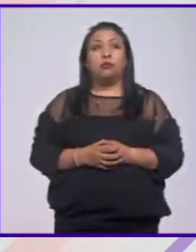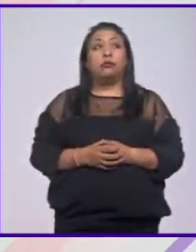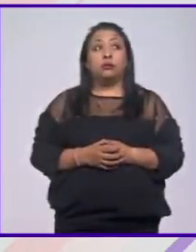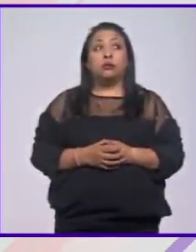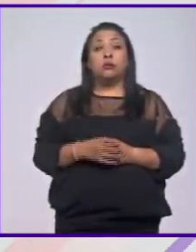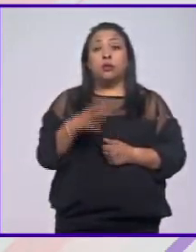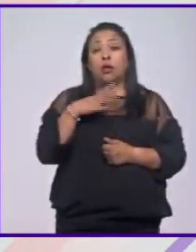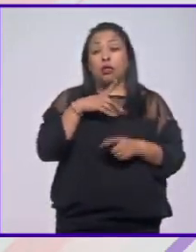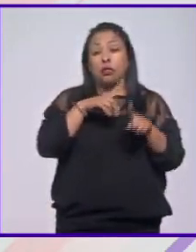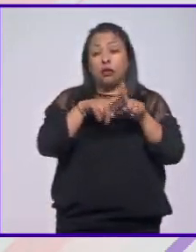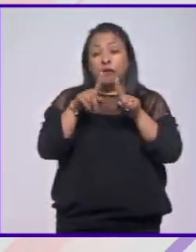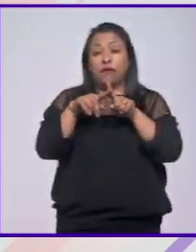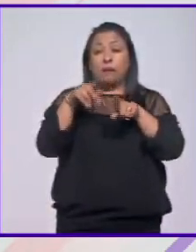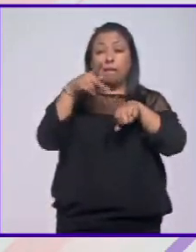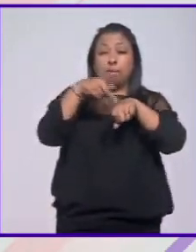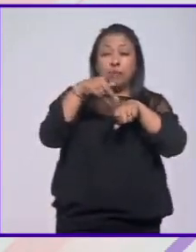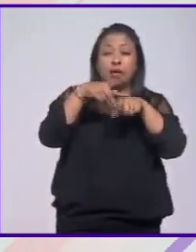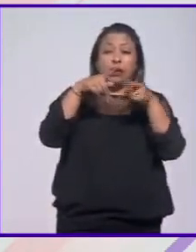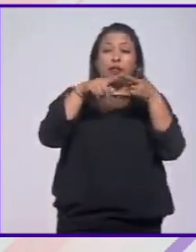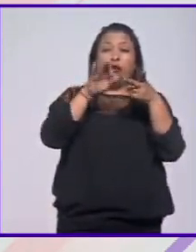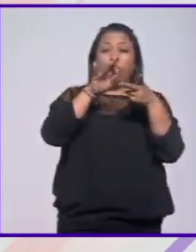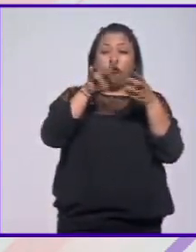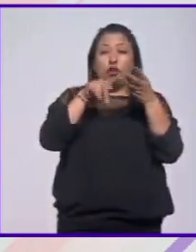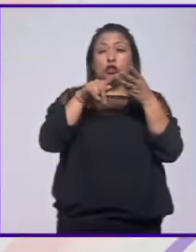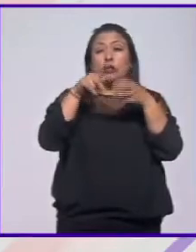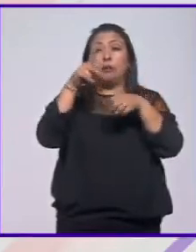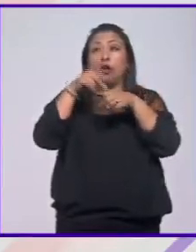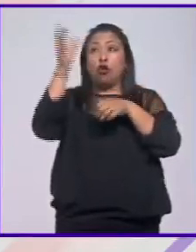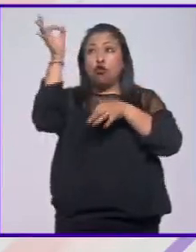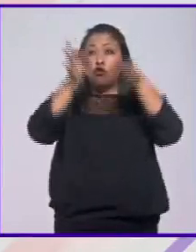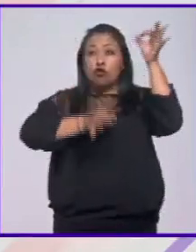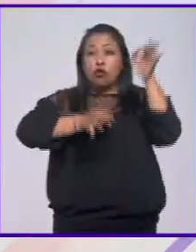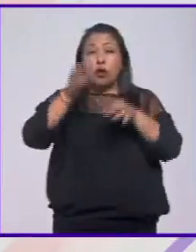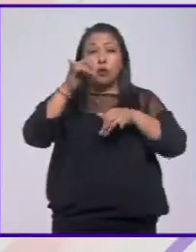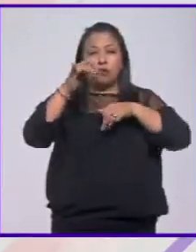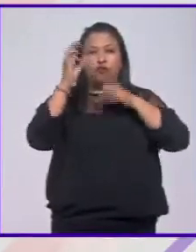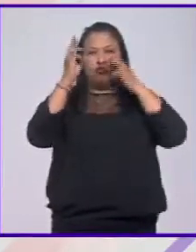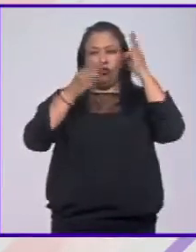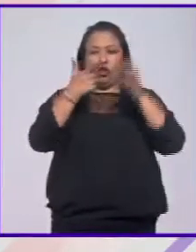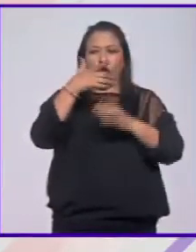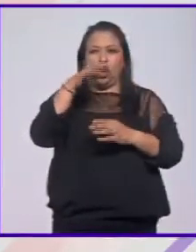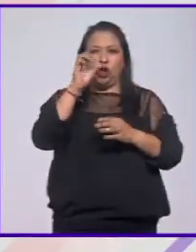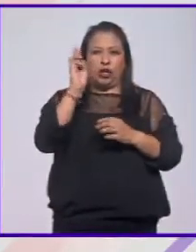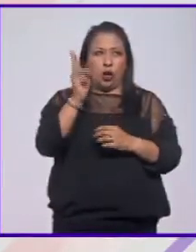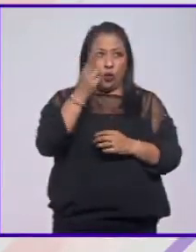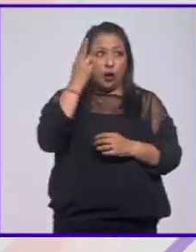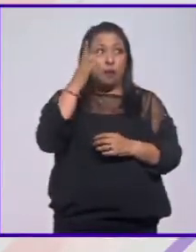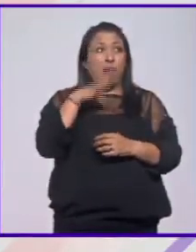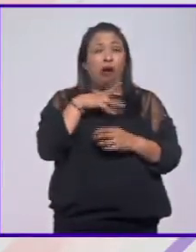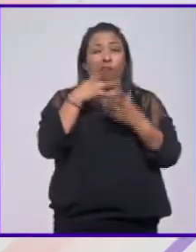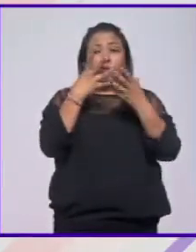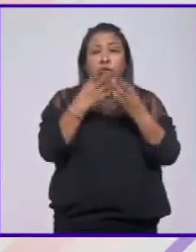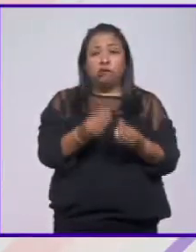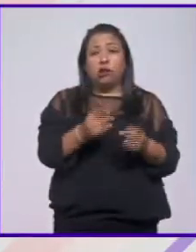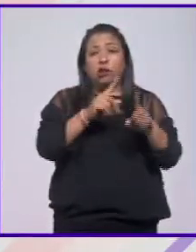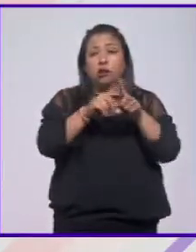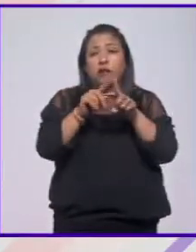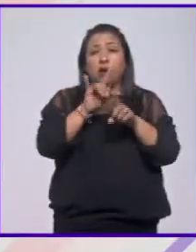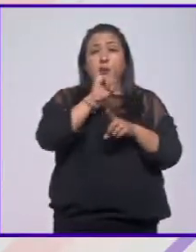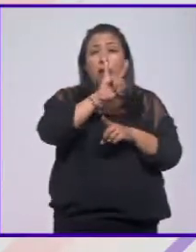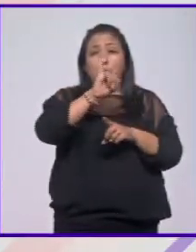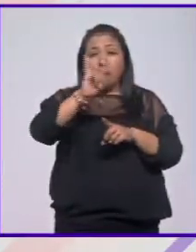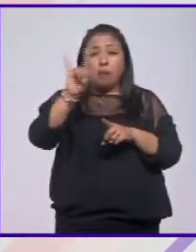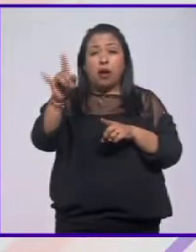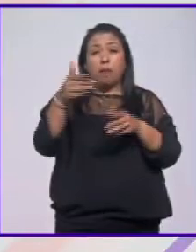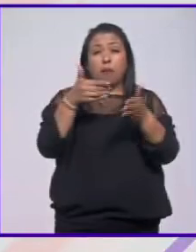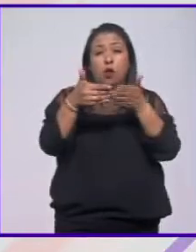Entre la extensa colección de minerales, fósiles y meteoritos que exhibe el Museo de Geología de la UNAM, se encuentra una docena de obras contemporáneas